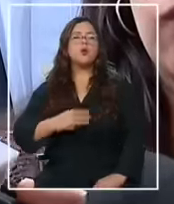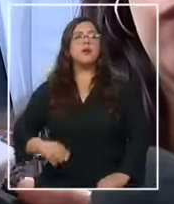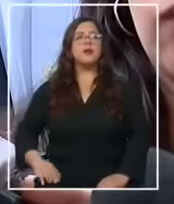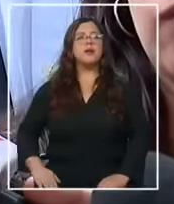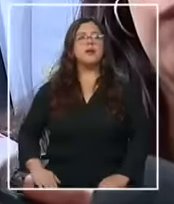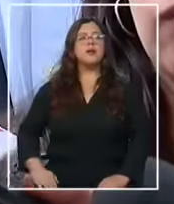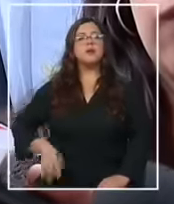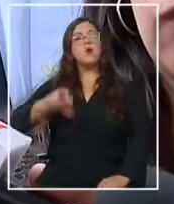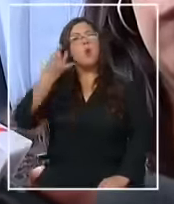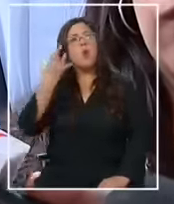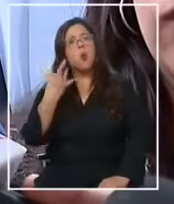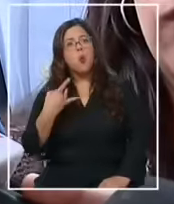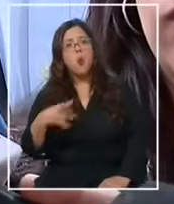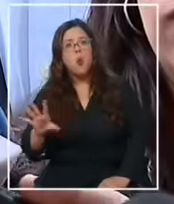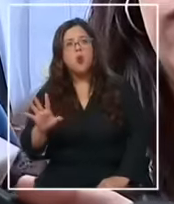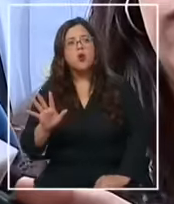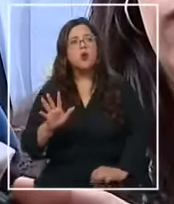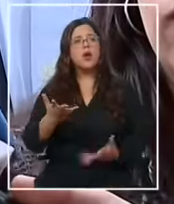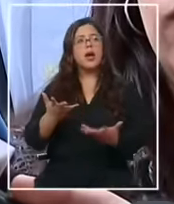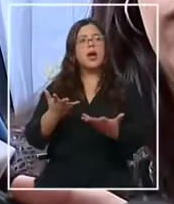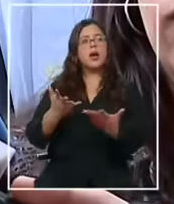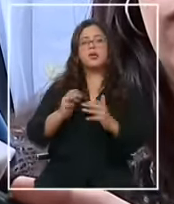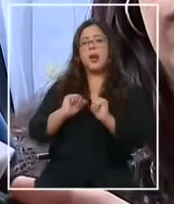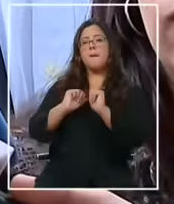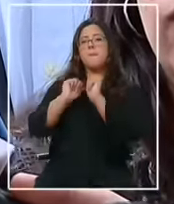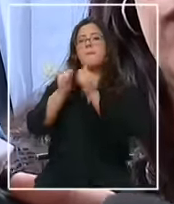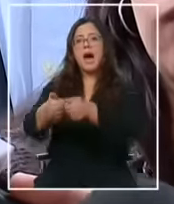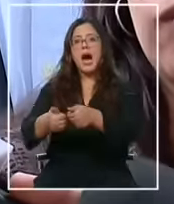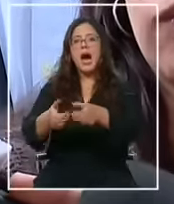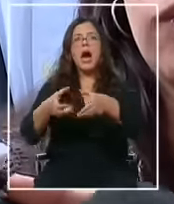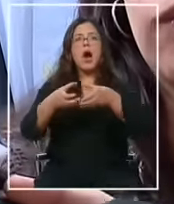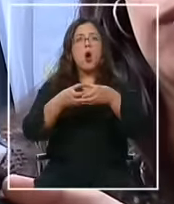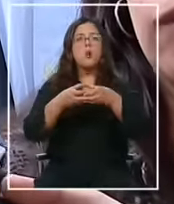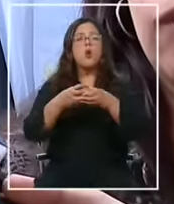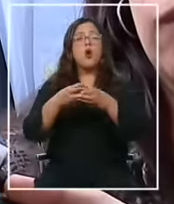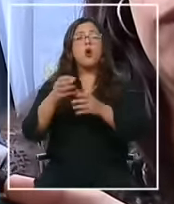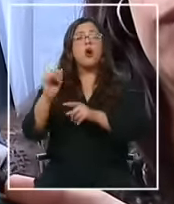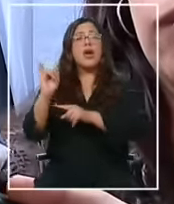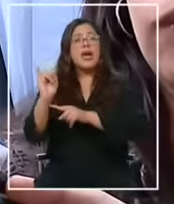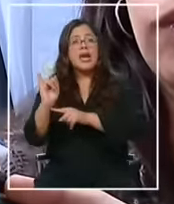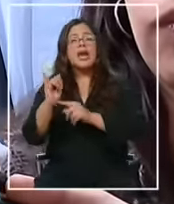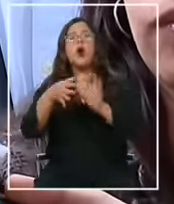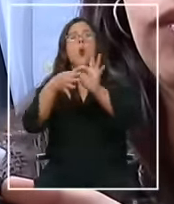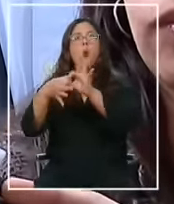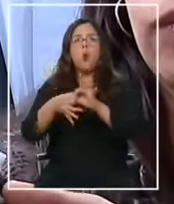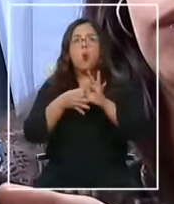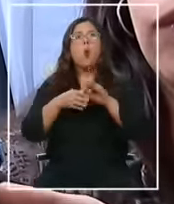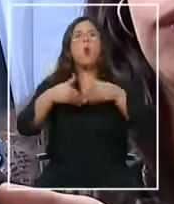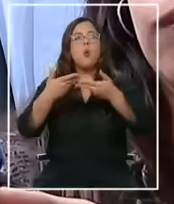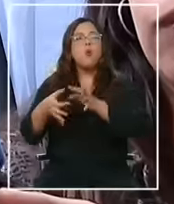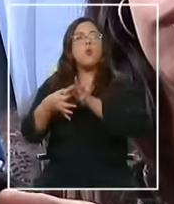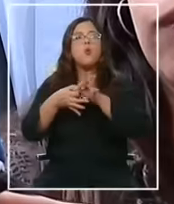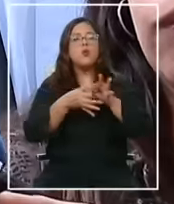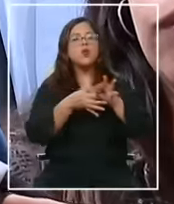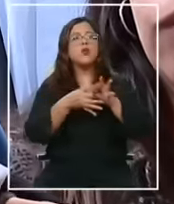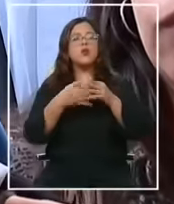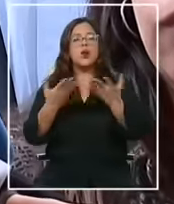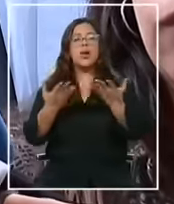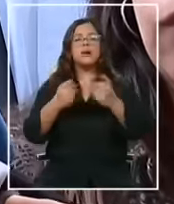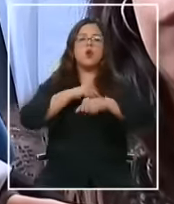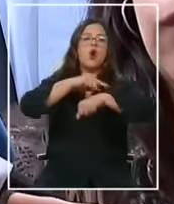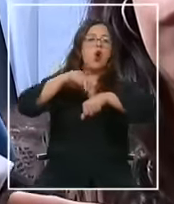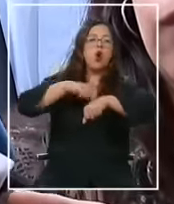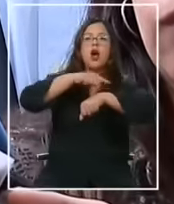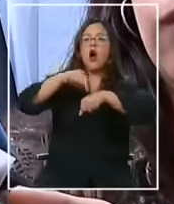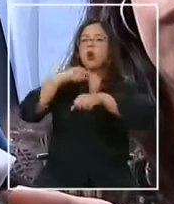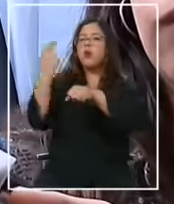La única manera de derrotar a la izquierda es con unidad. Por eso es que hemos tenido varias horas